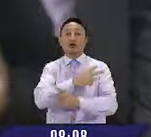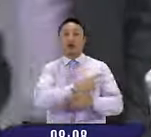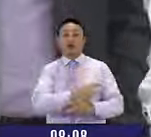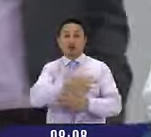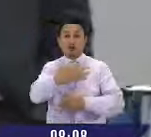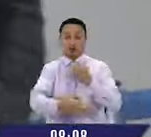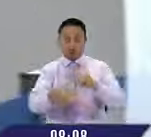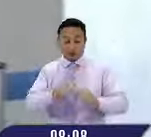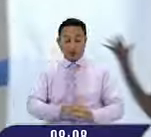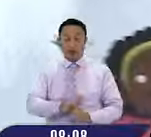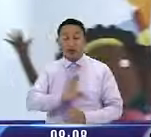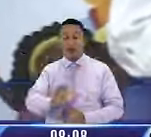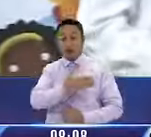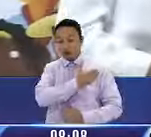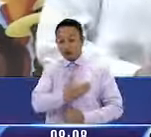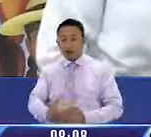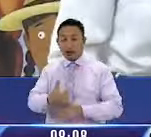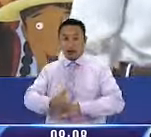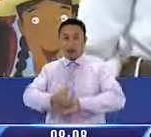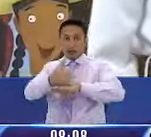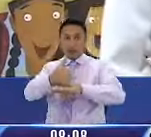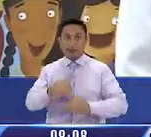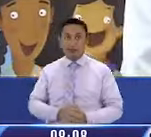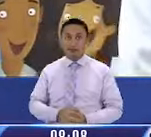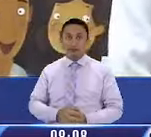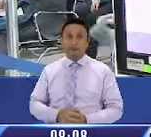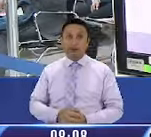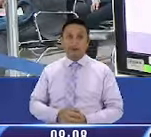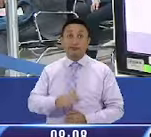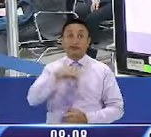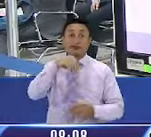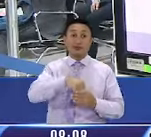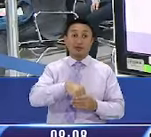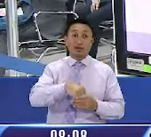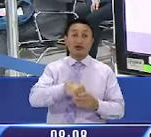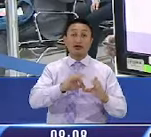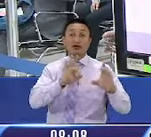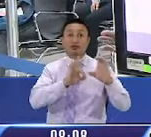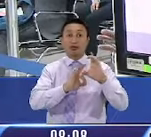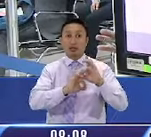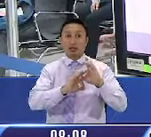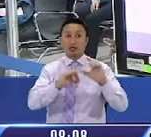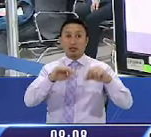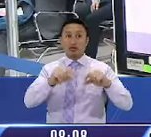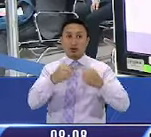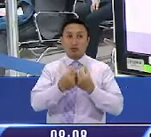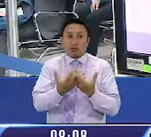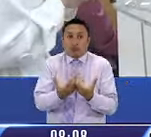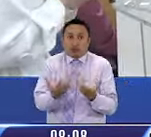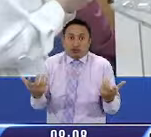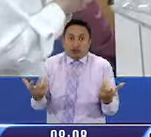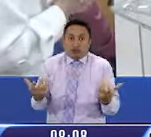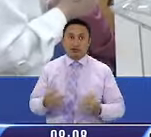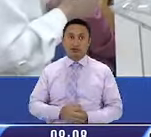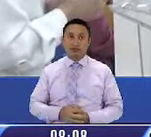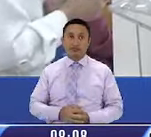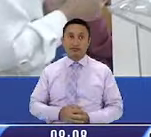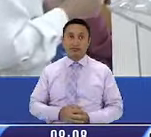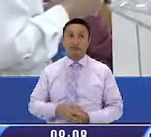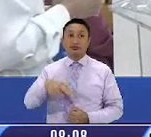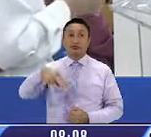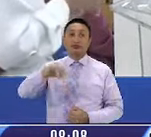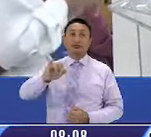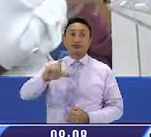y por ende, presidenta de la entidad, generó división en el Consejo de Participación Ciudadana y Control Social. Nicole